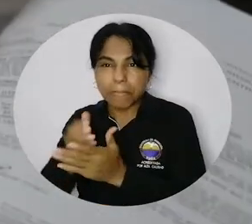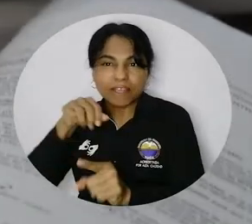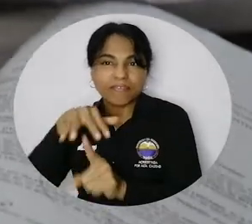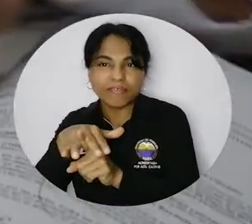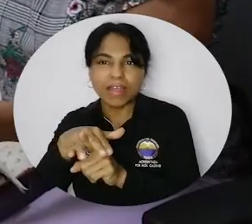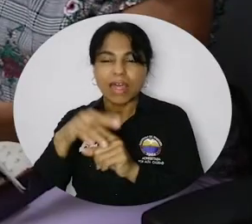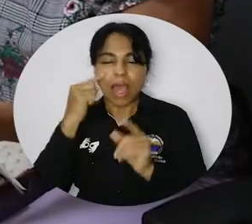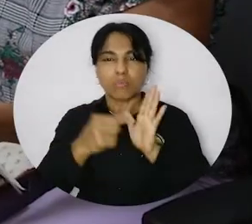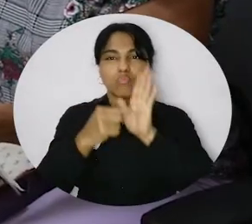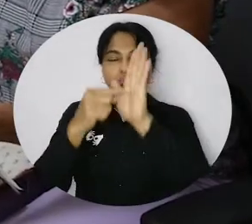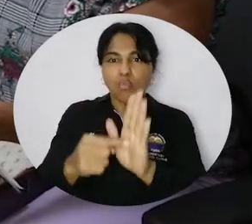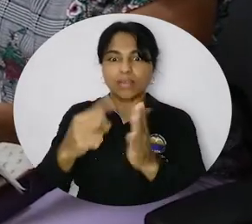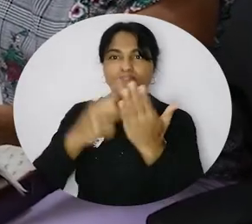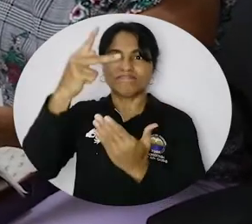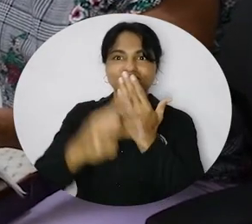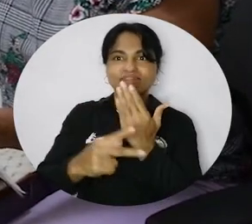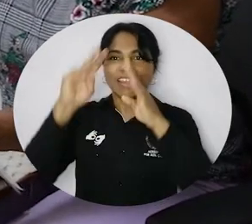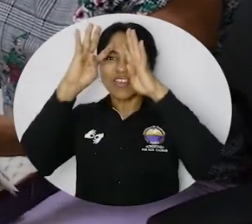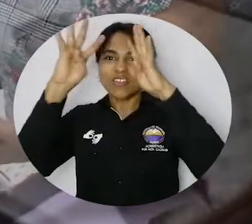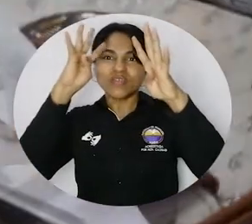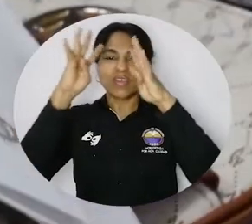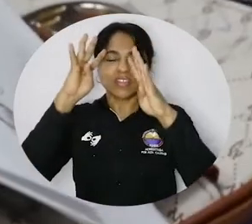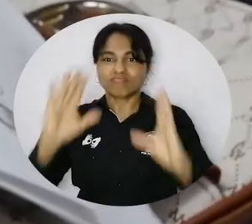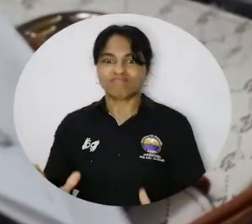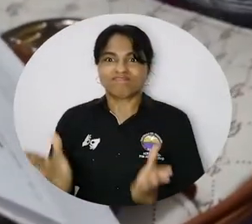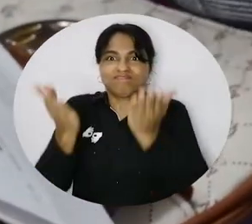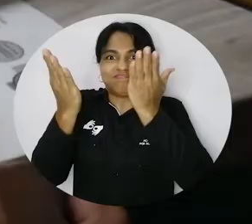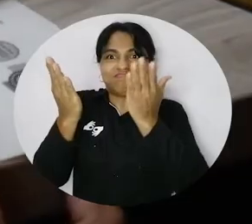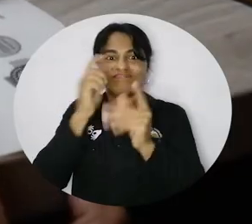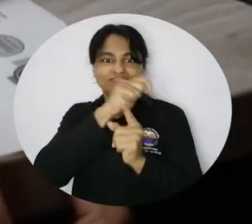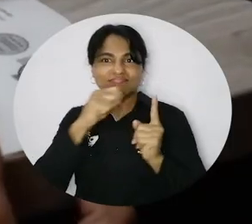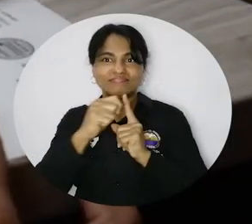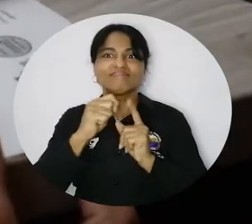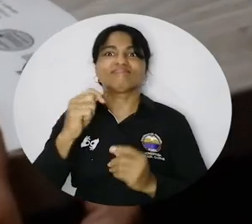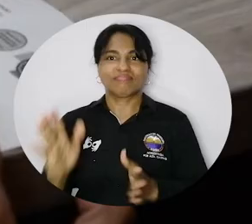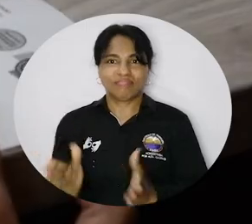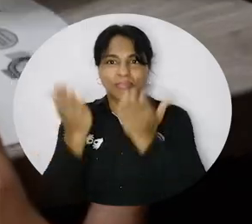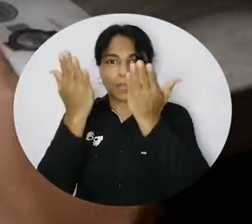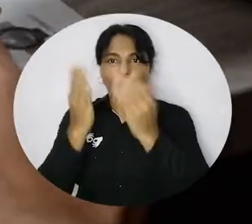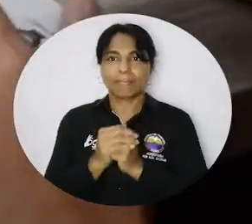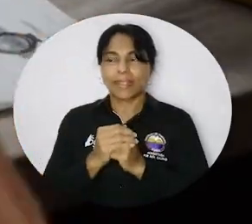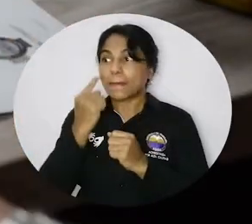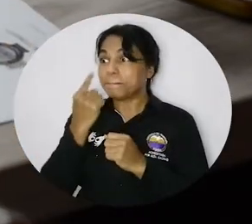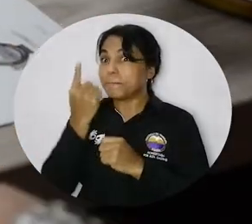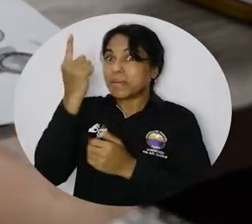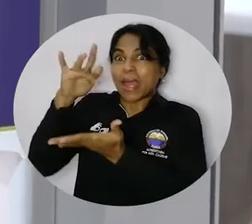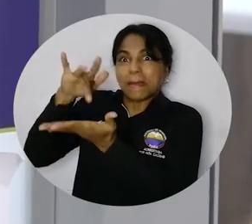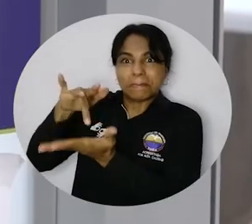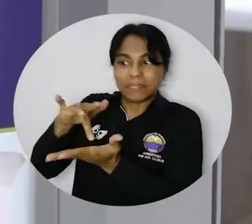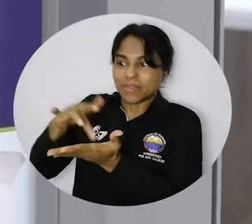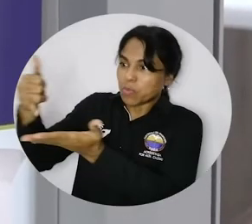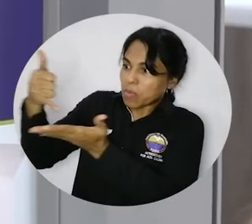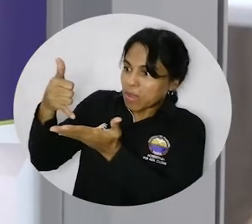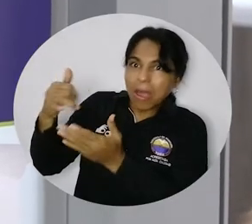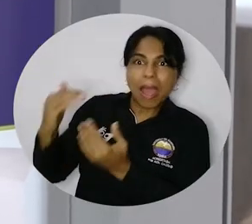la visibilización de los proyectos de innovación que potencializan la valoración social. Es la primera vez que participo del premio en